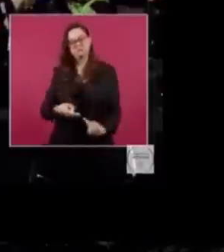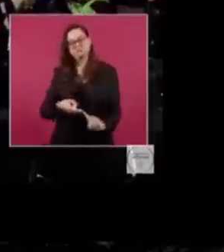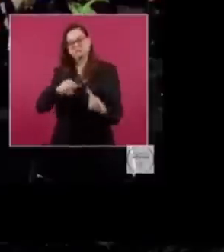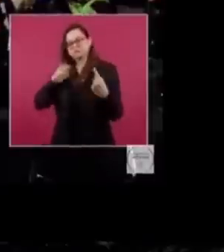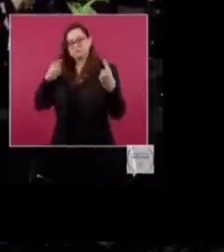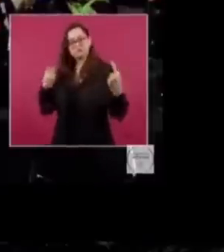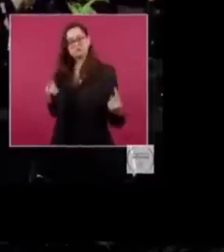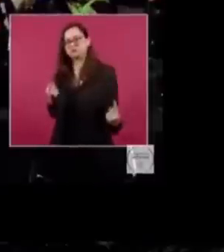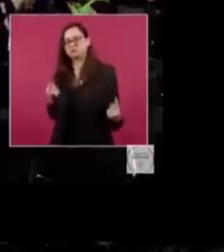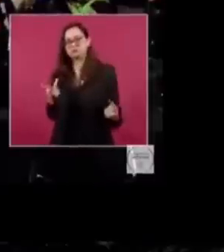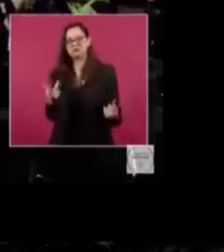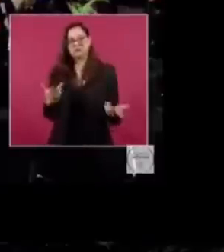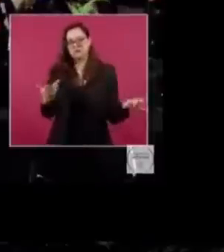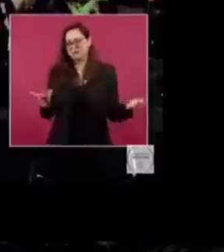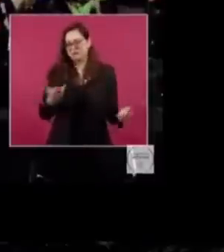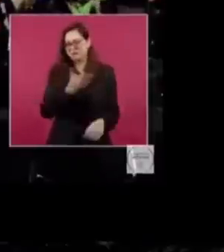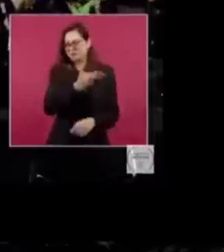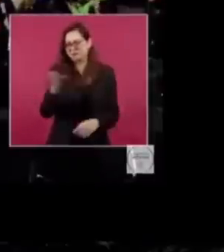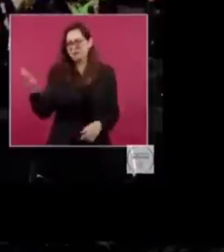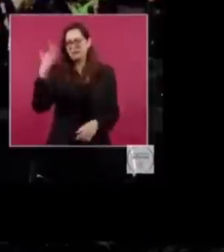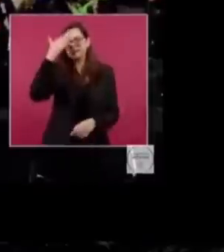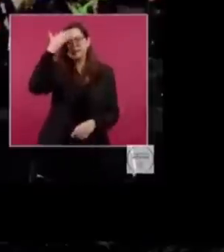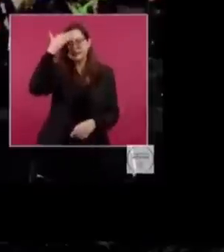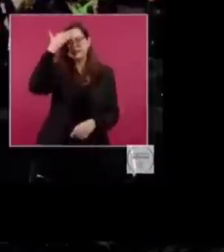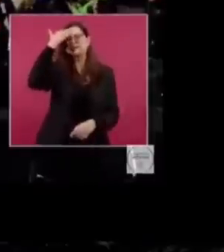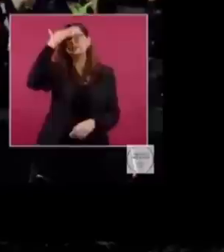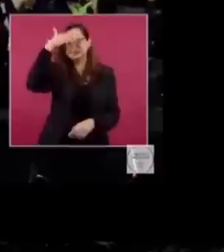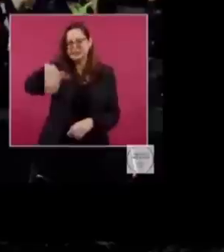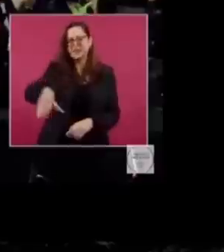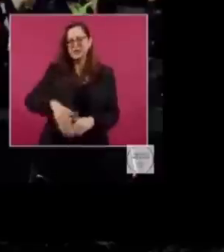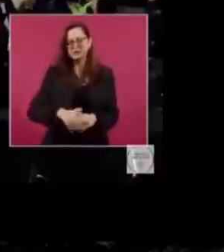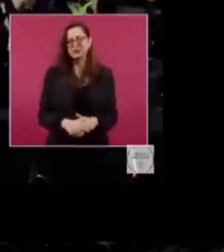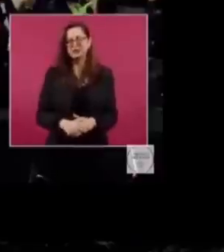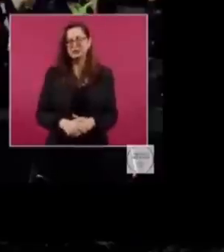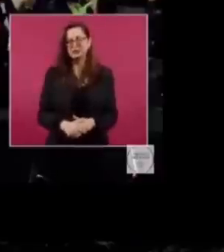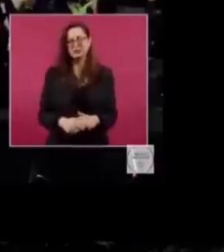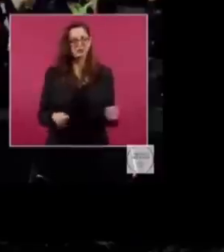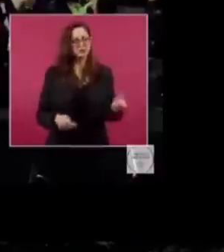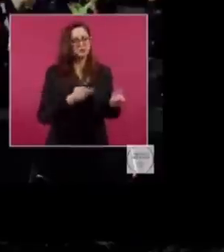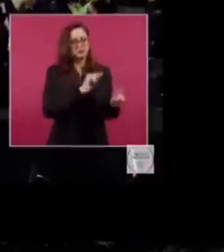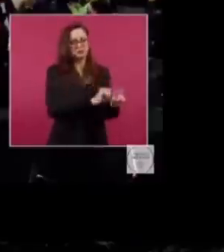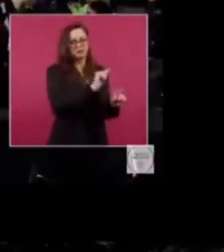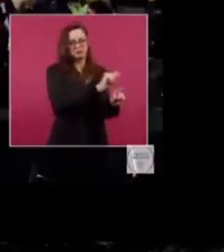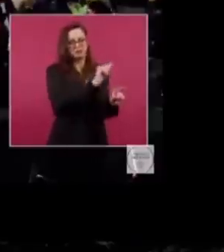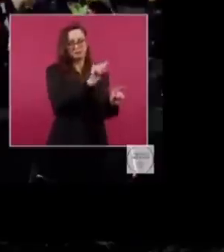Entre el que está, y lo digo con mucho respeto, Ciro.